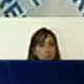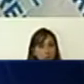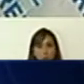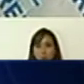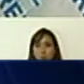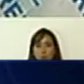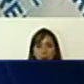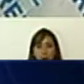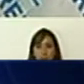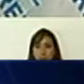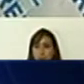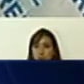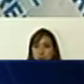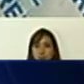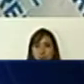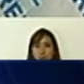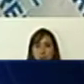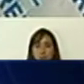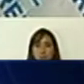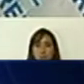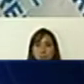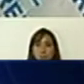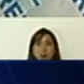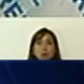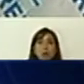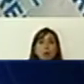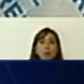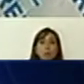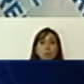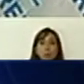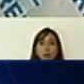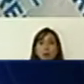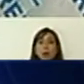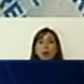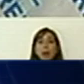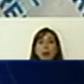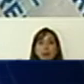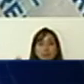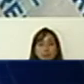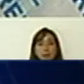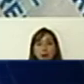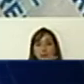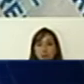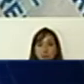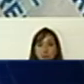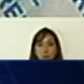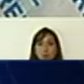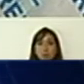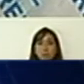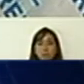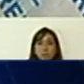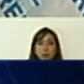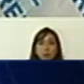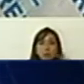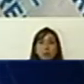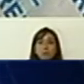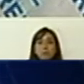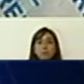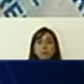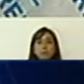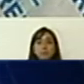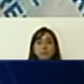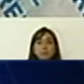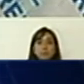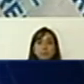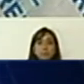por emanar de la Asamblea Nacional en desacato y contumaz, y